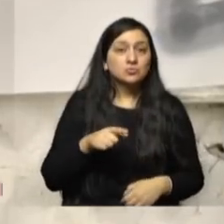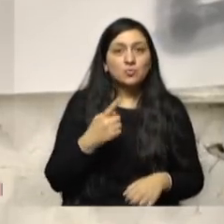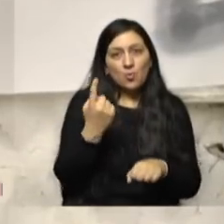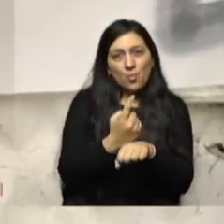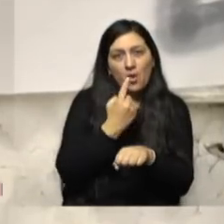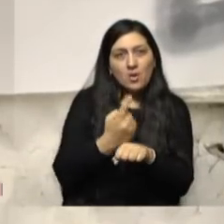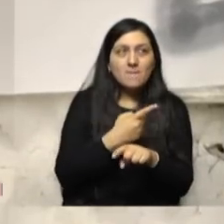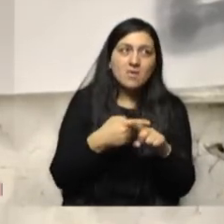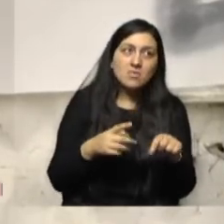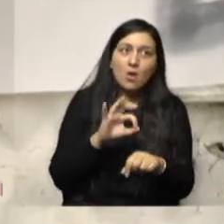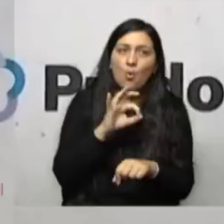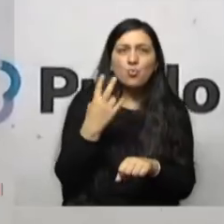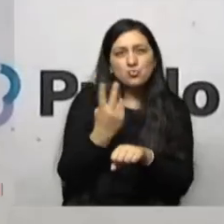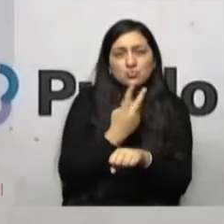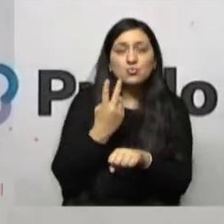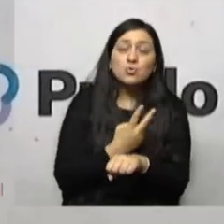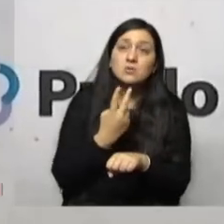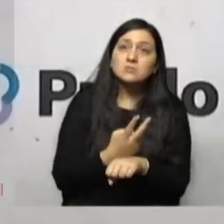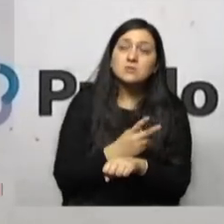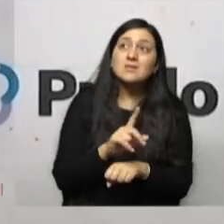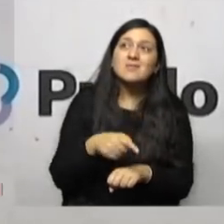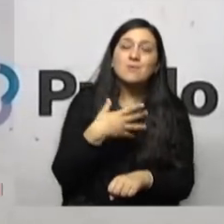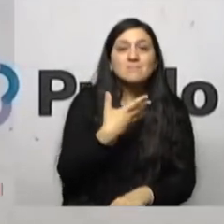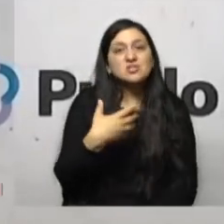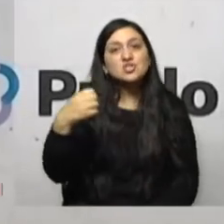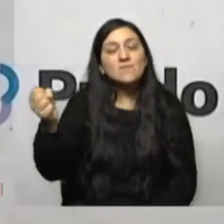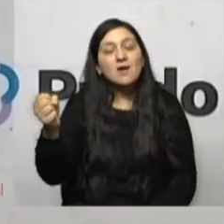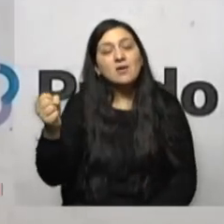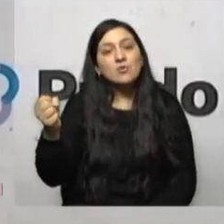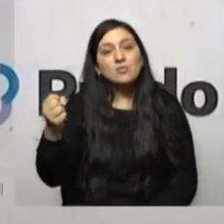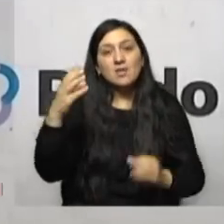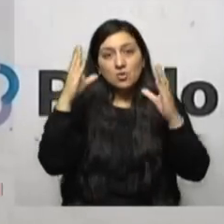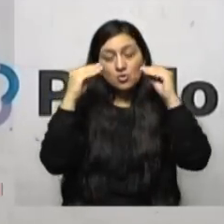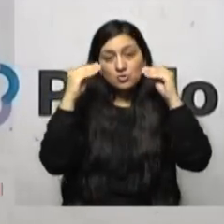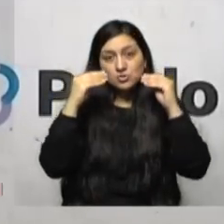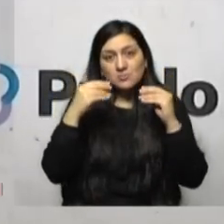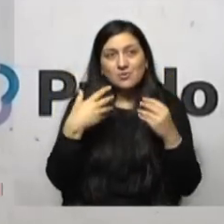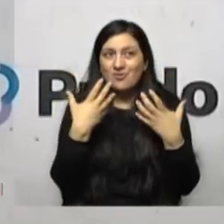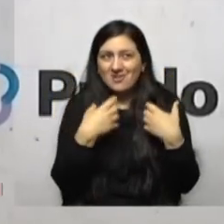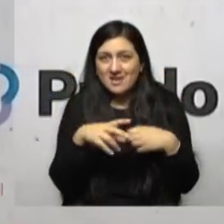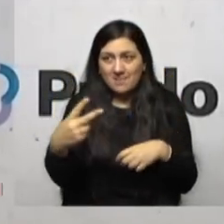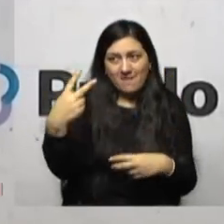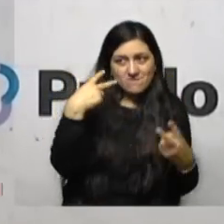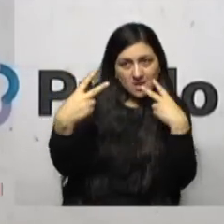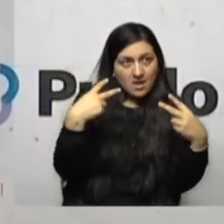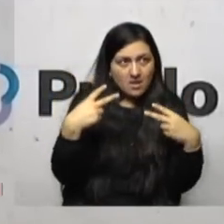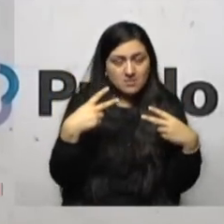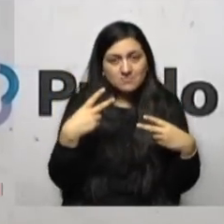hora y media, dos a lo sumo. Y de allí me trasladaron ya entrada la nochecita, se ve que no querían que me vieran.